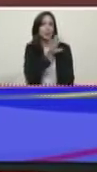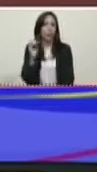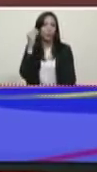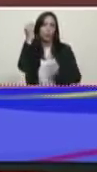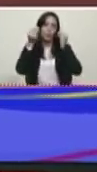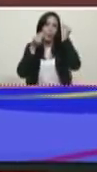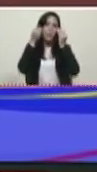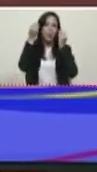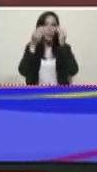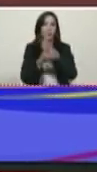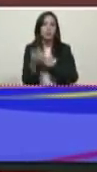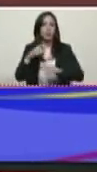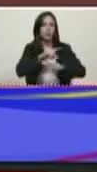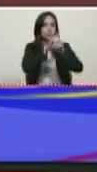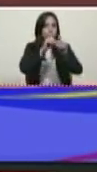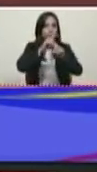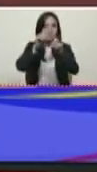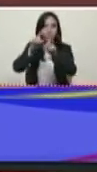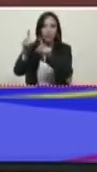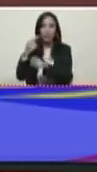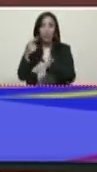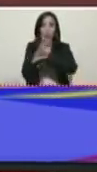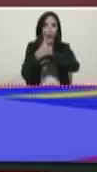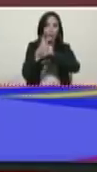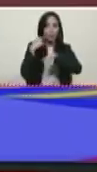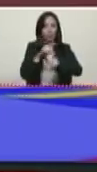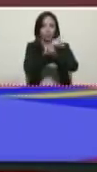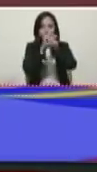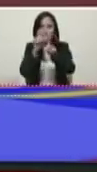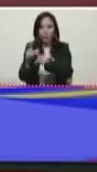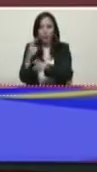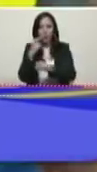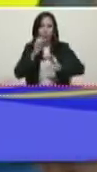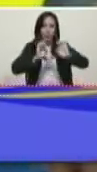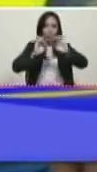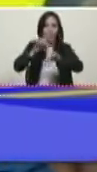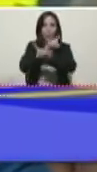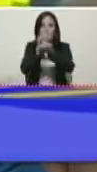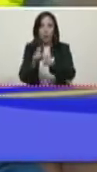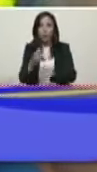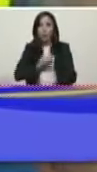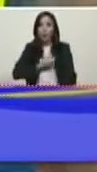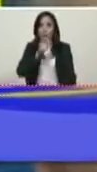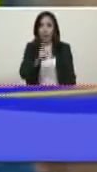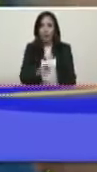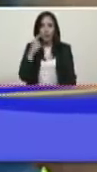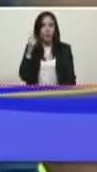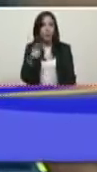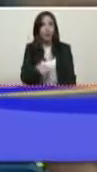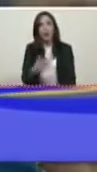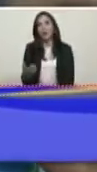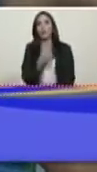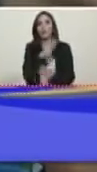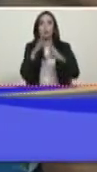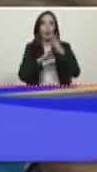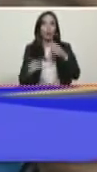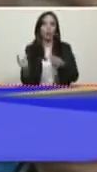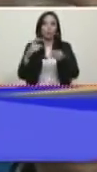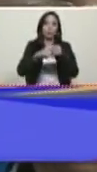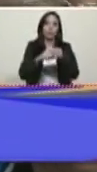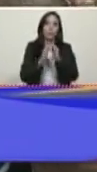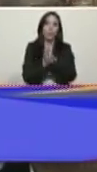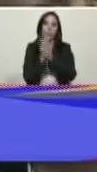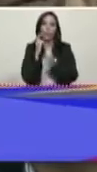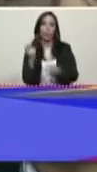en la consulta que hemos hecho con las gobernaciones del país y alcaldías todo el mundo quiere incorporarse lo cual